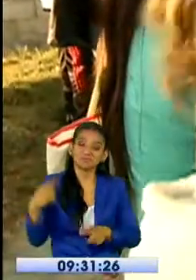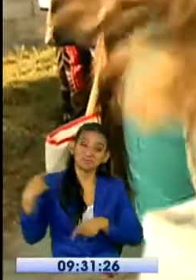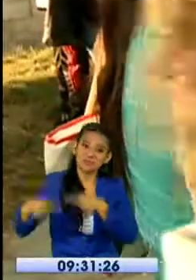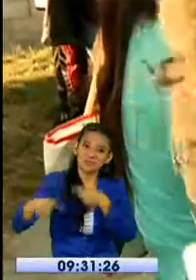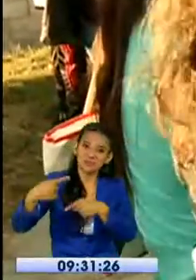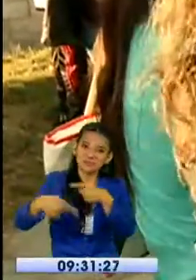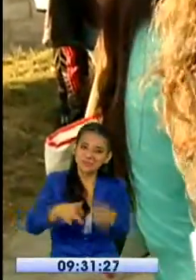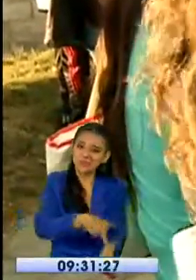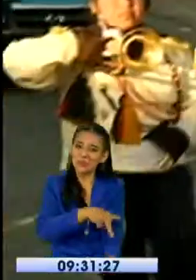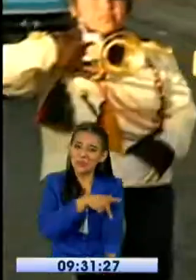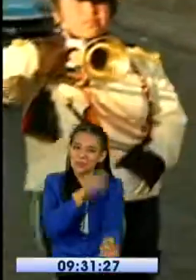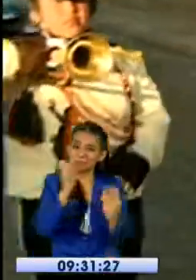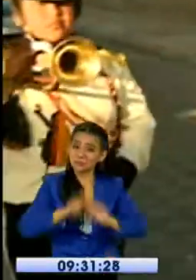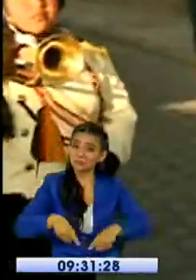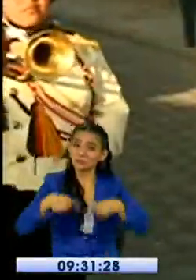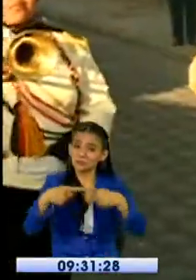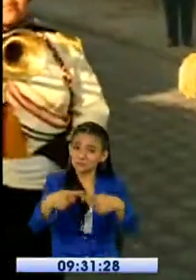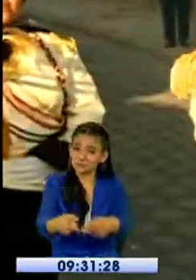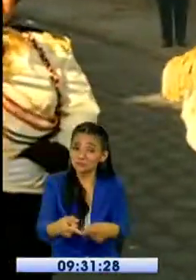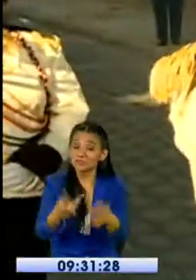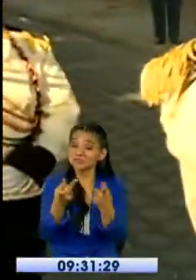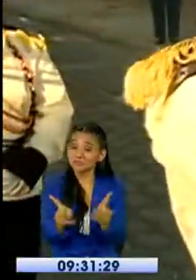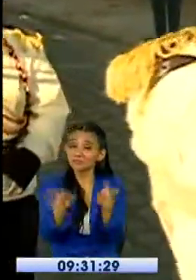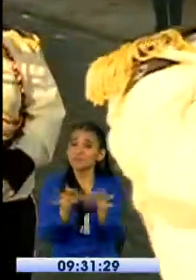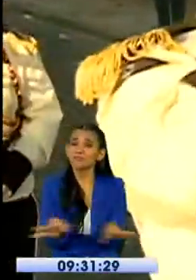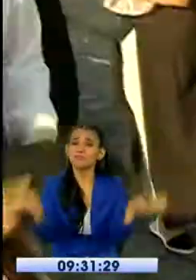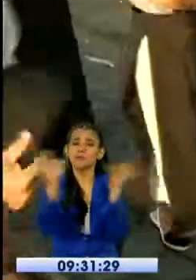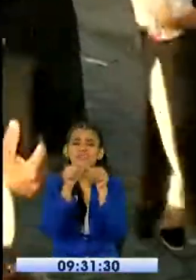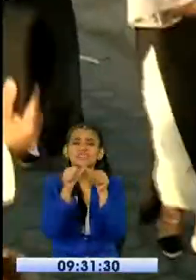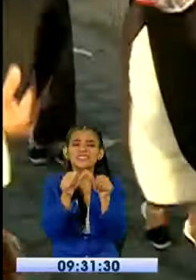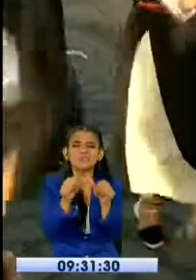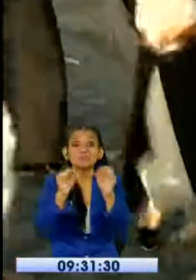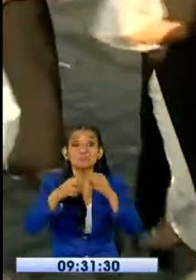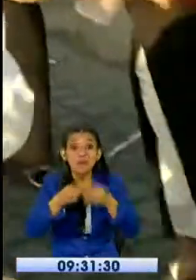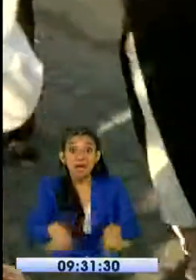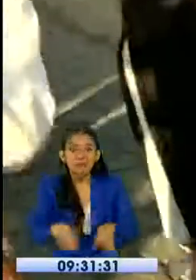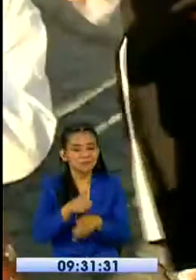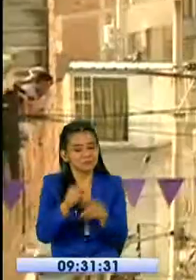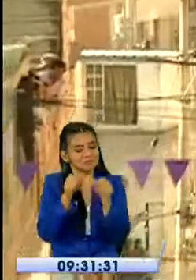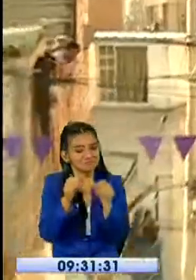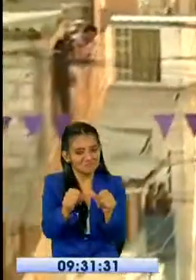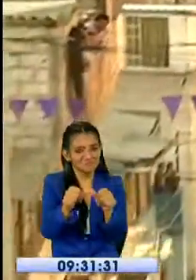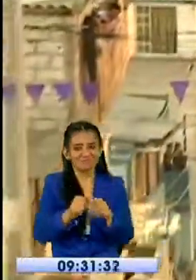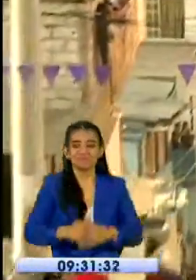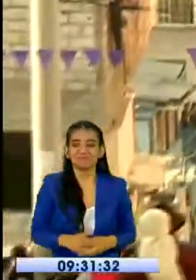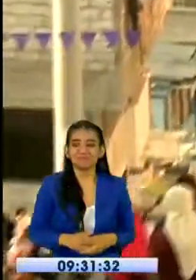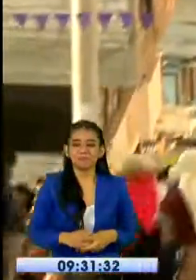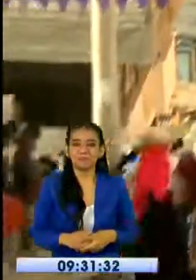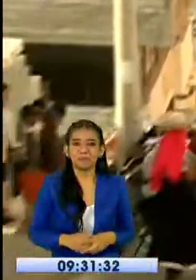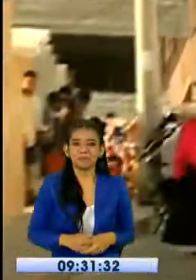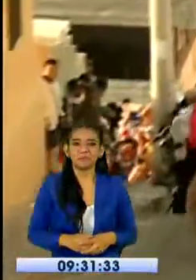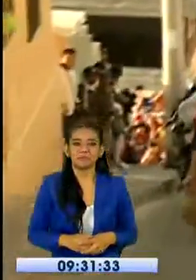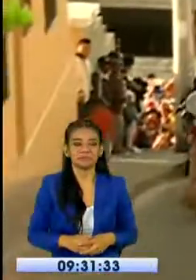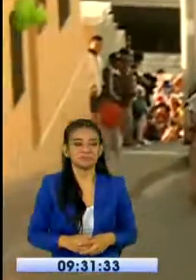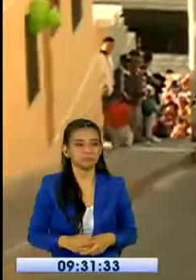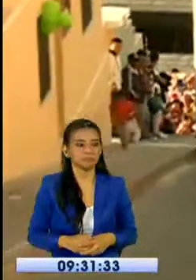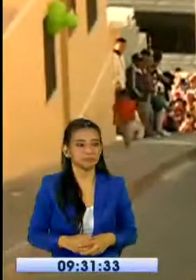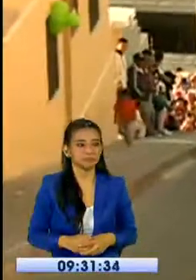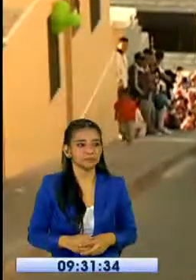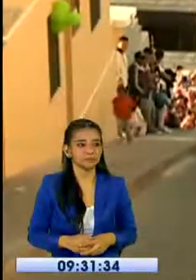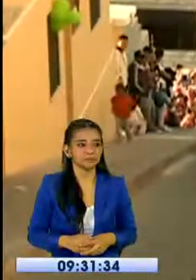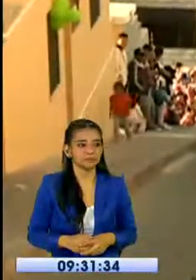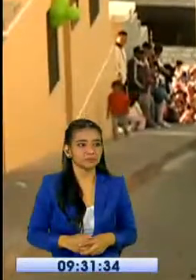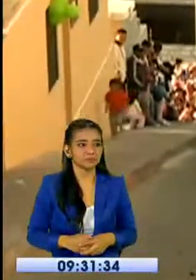de nuestro diario vivir y que son importantes de rescatar para que perduren en el tiempo. Con imágenes de Omar Flores, informó Andrea